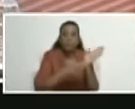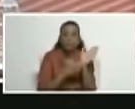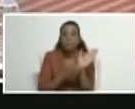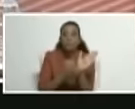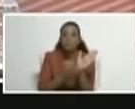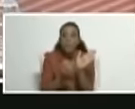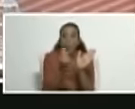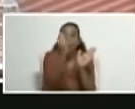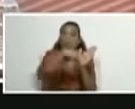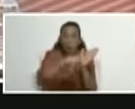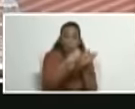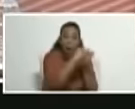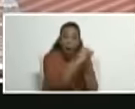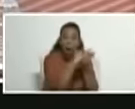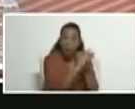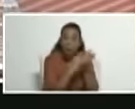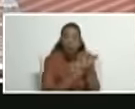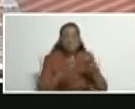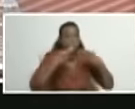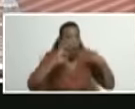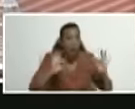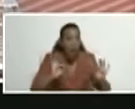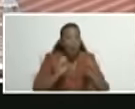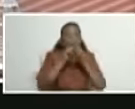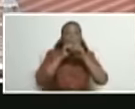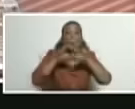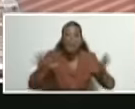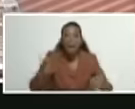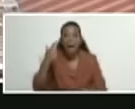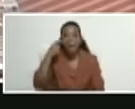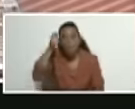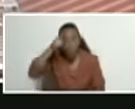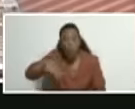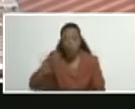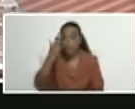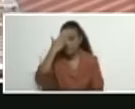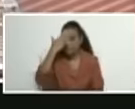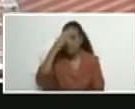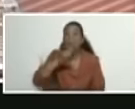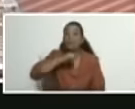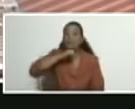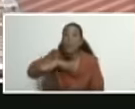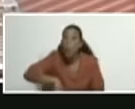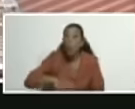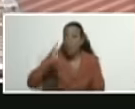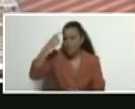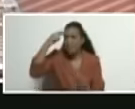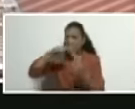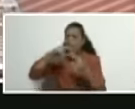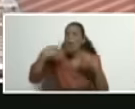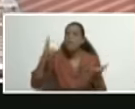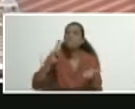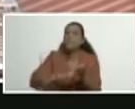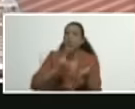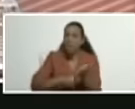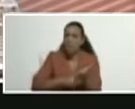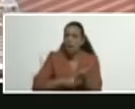Estos acuerdos que seguramente habrá que publicar para la historia, para que se sepa la